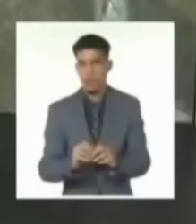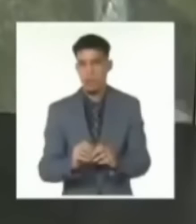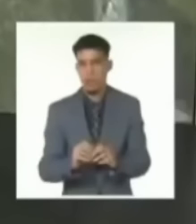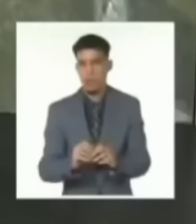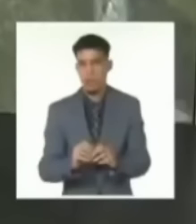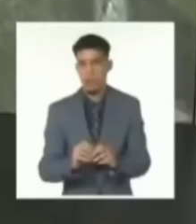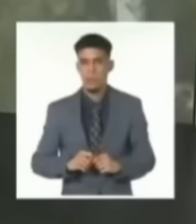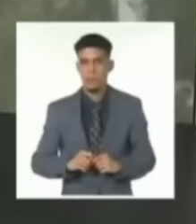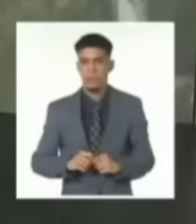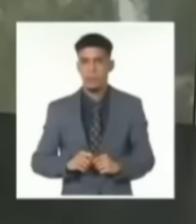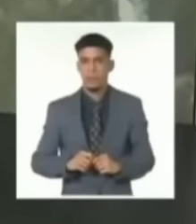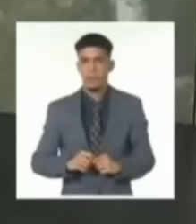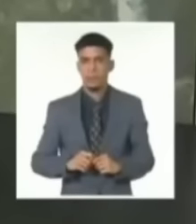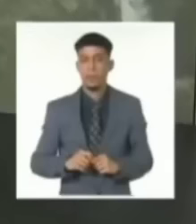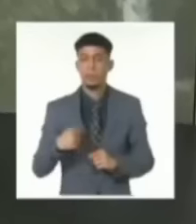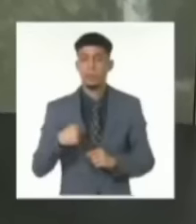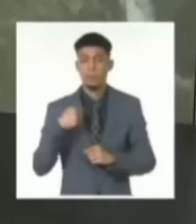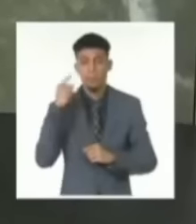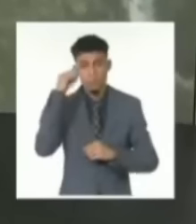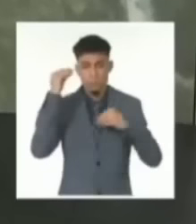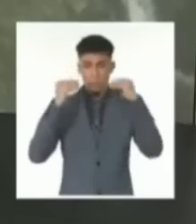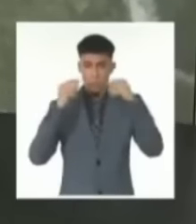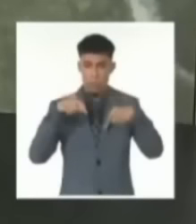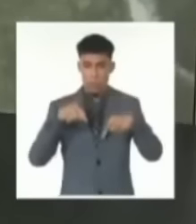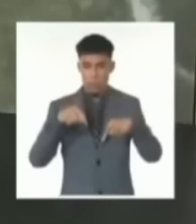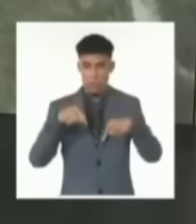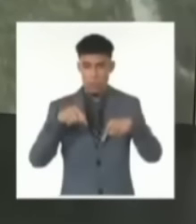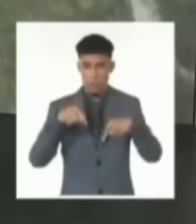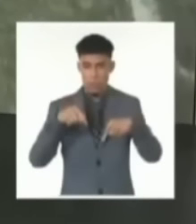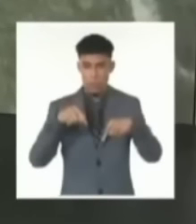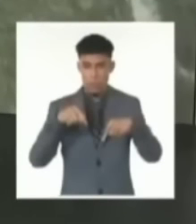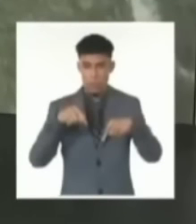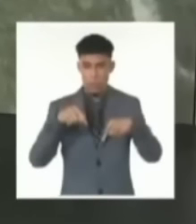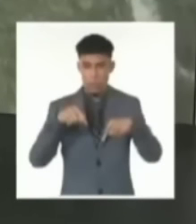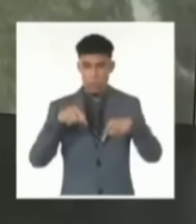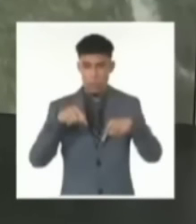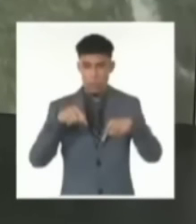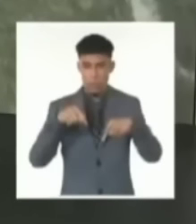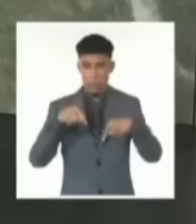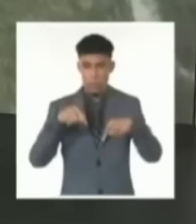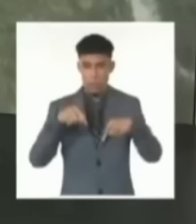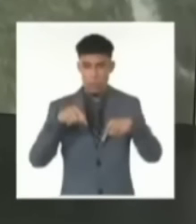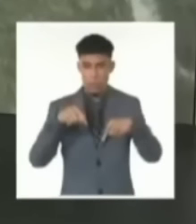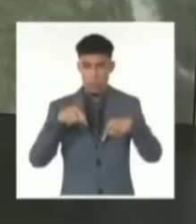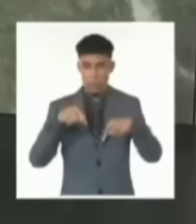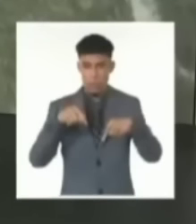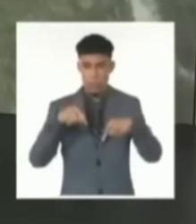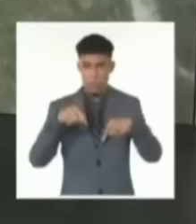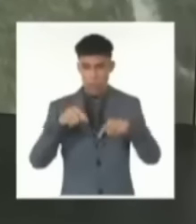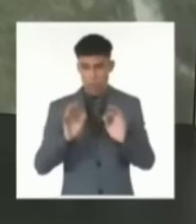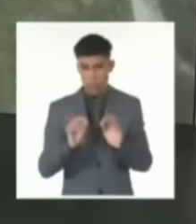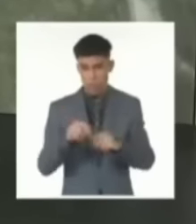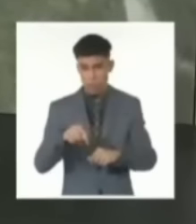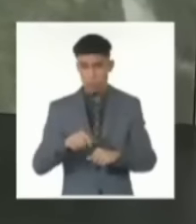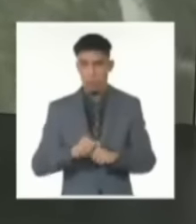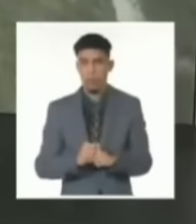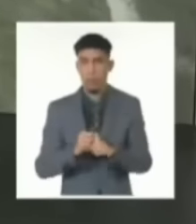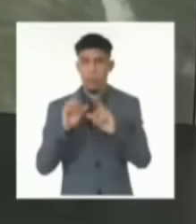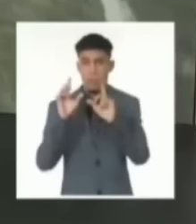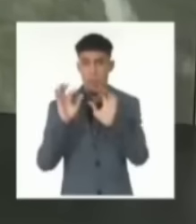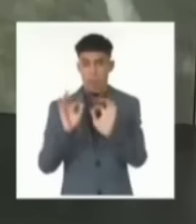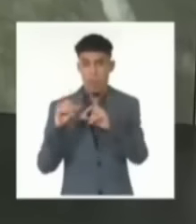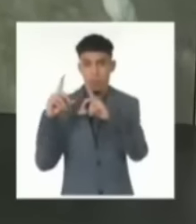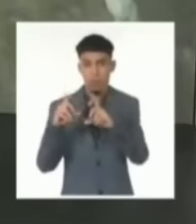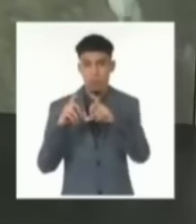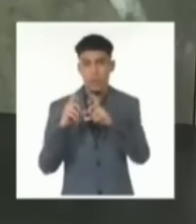los trajines iba a decir? Yo pensaba ahora en las trajes, en esas imágenes. No se aprendió el guión el hombre. Lo está haciendo mal. Imágenes que son muy